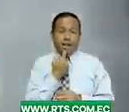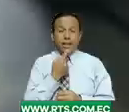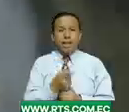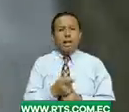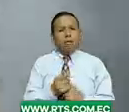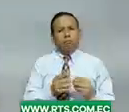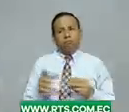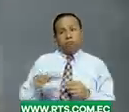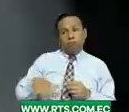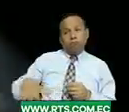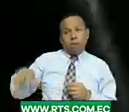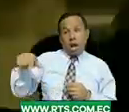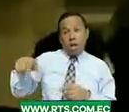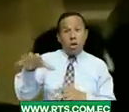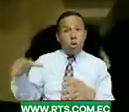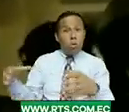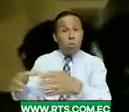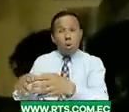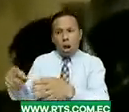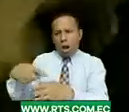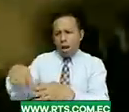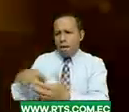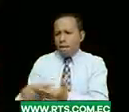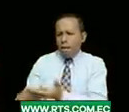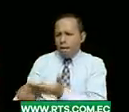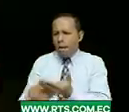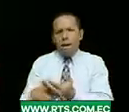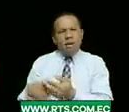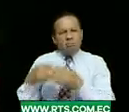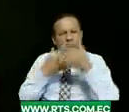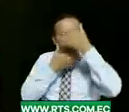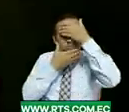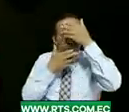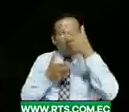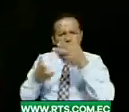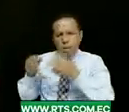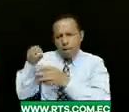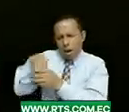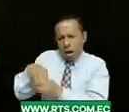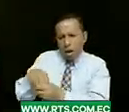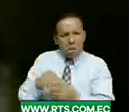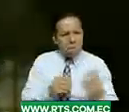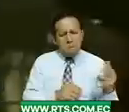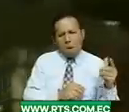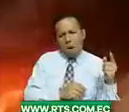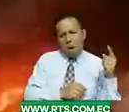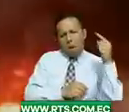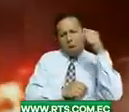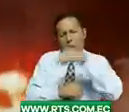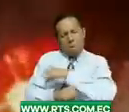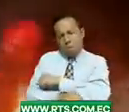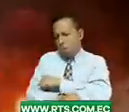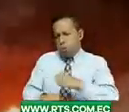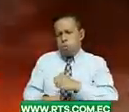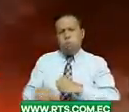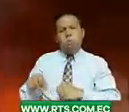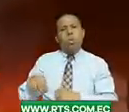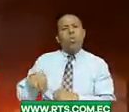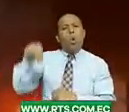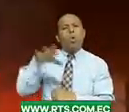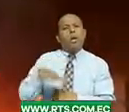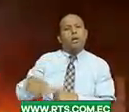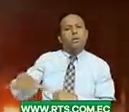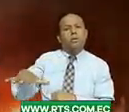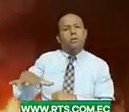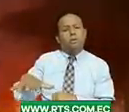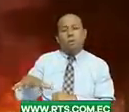Jenin, ciudad palestina ubicada al norte de Cisjordania, dejando 8 muertos. Según Israel, el lugar atacado